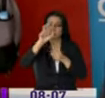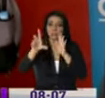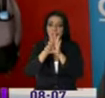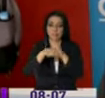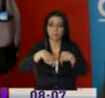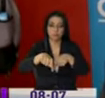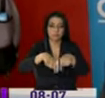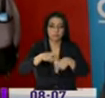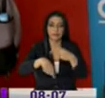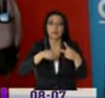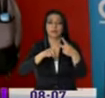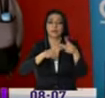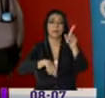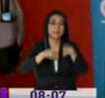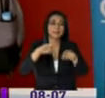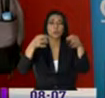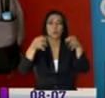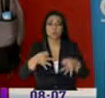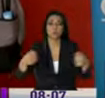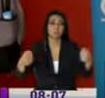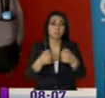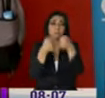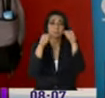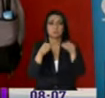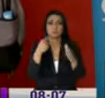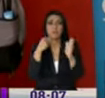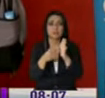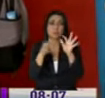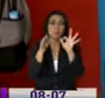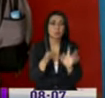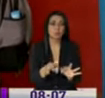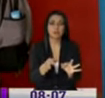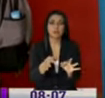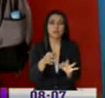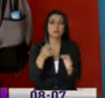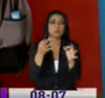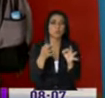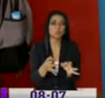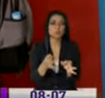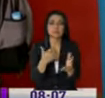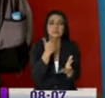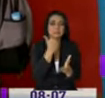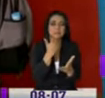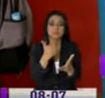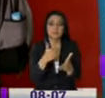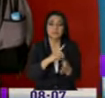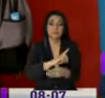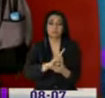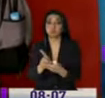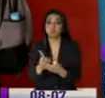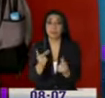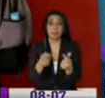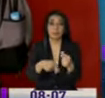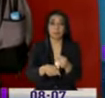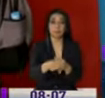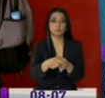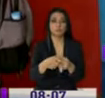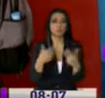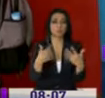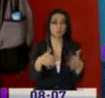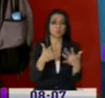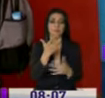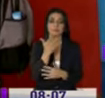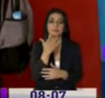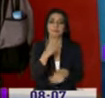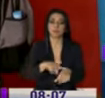a veces por circunstancias ajenas, pueden ser que estén llegando a un punto tarde, ellos exceden los límites de velocidad y es mil veces preferible